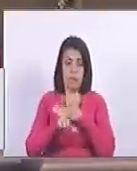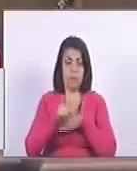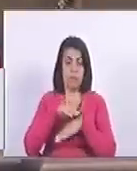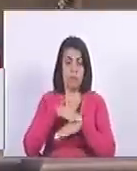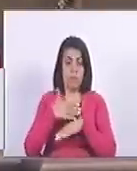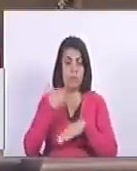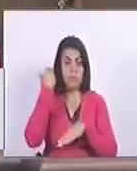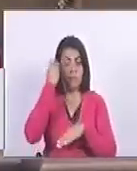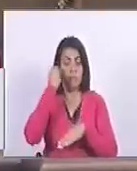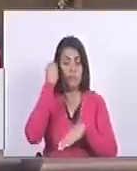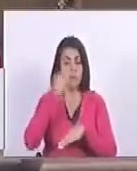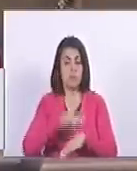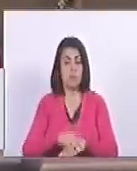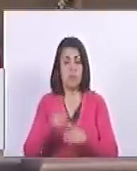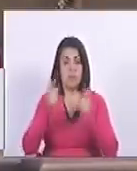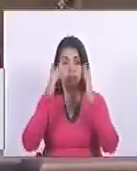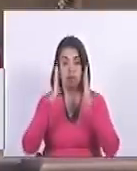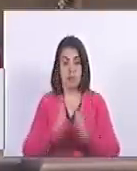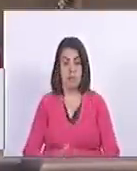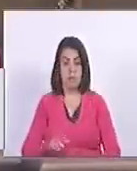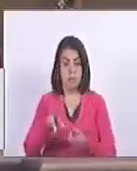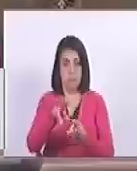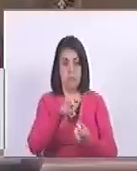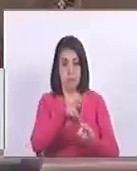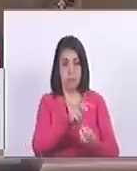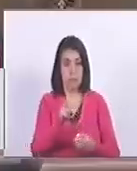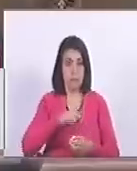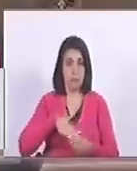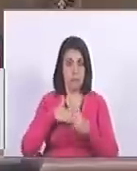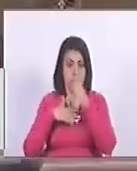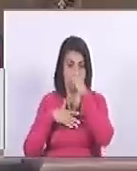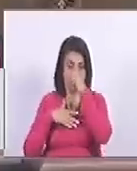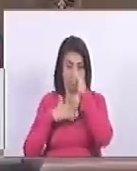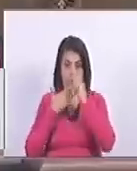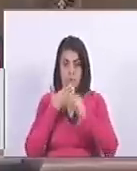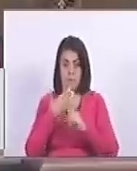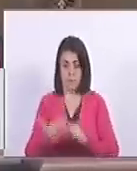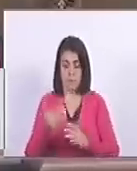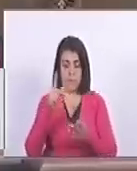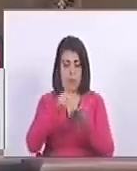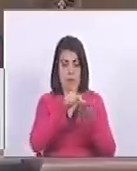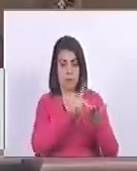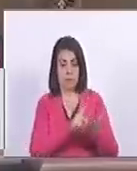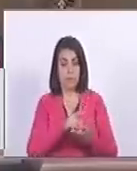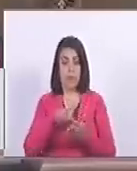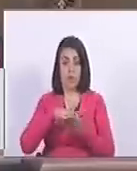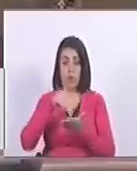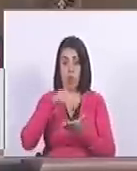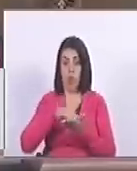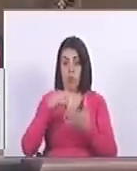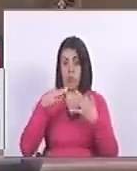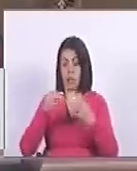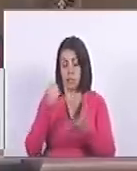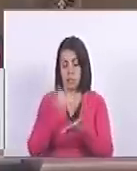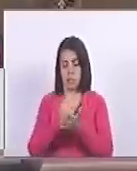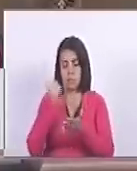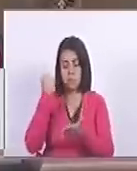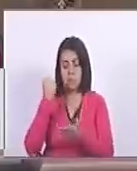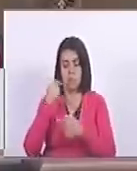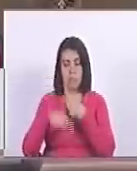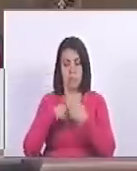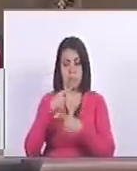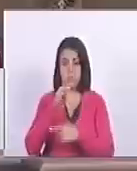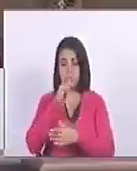En consecuencia, las autoridades tributarias no podrán exigir la presentación de copias simples o certificadas